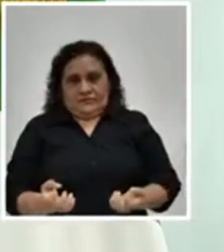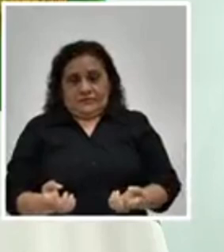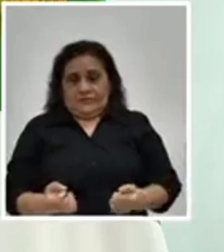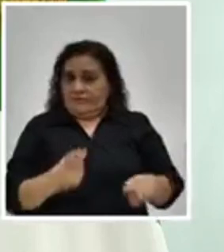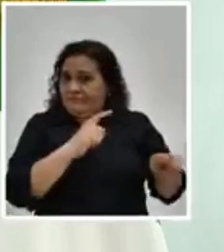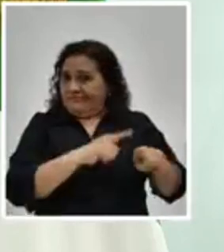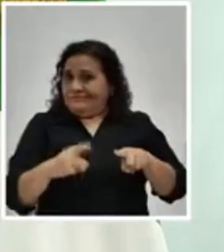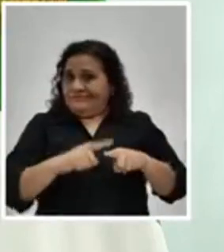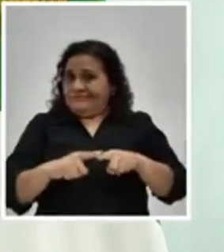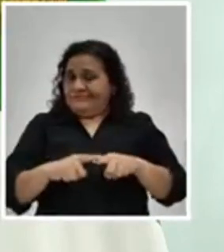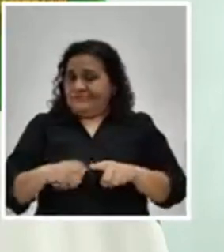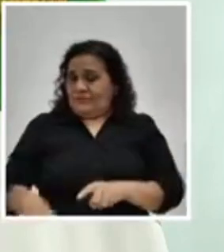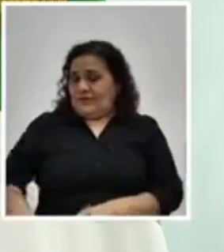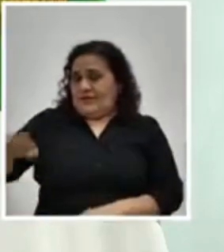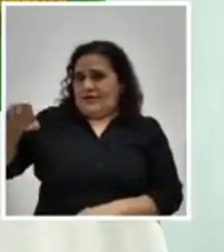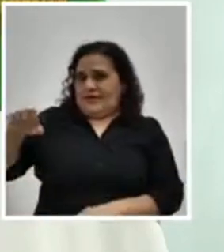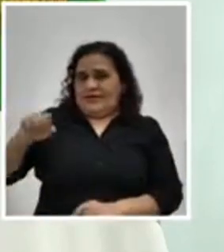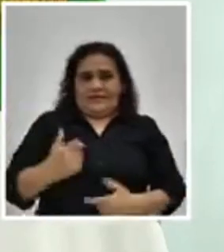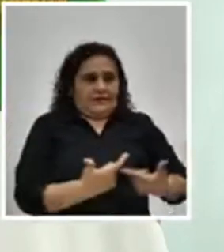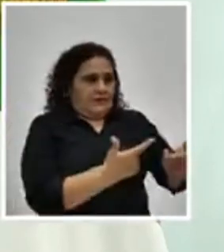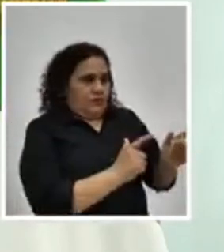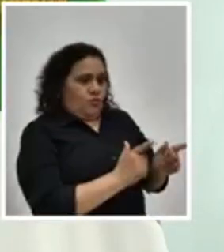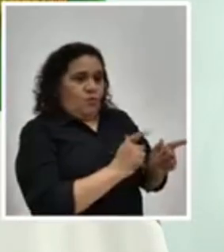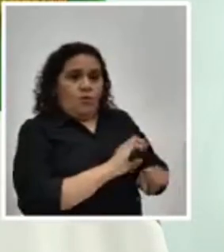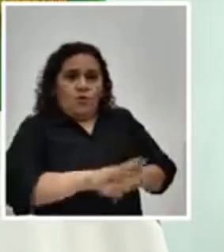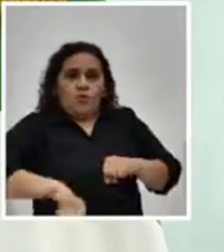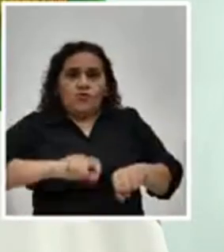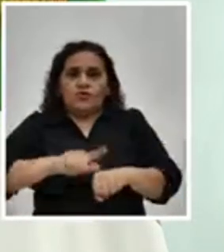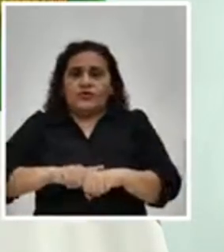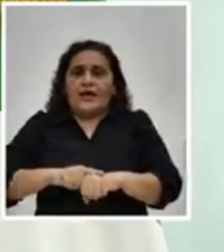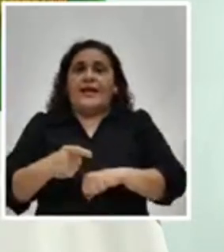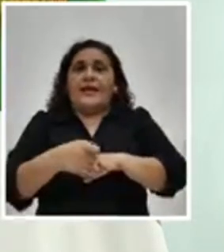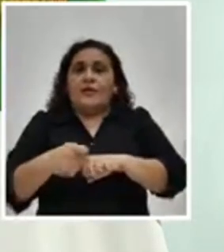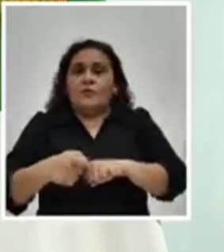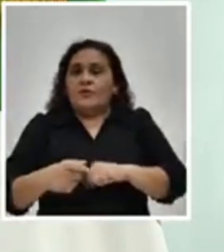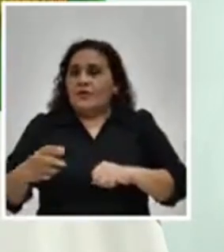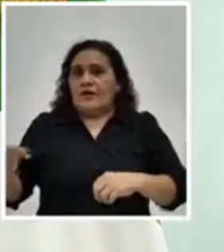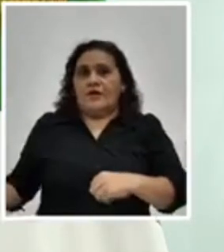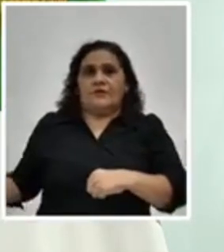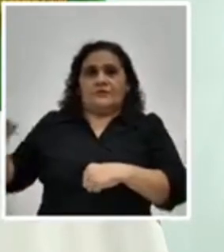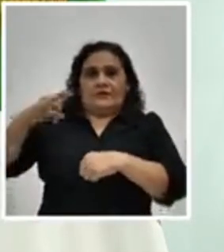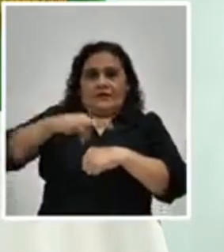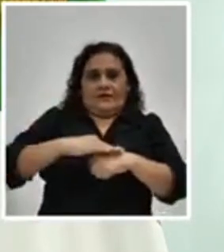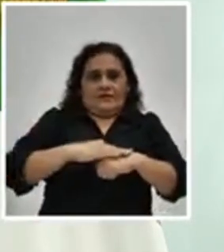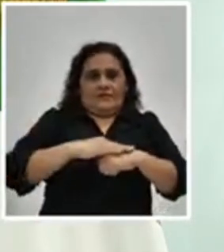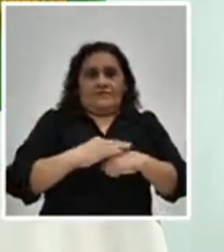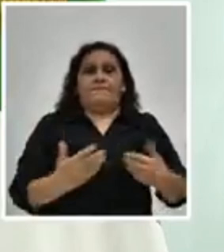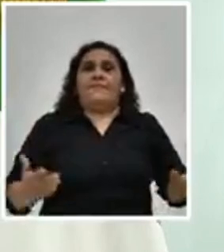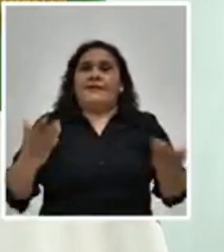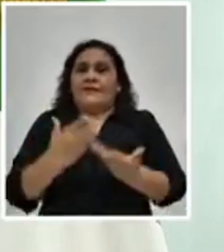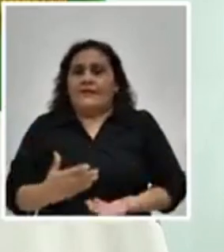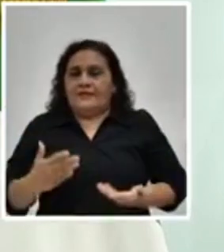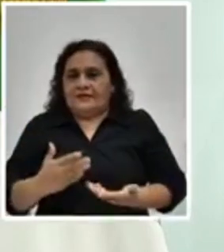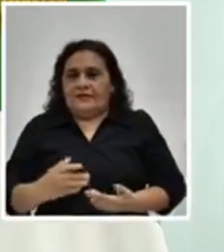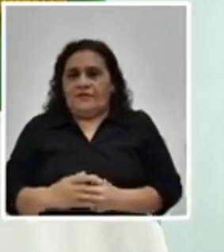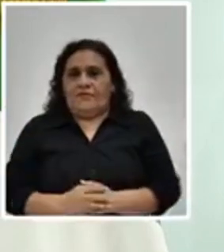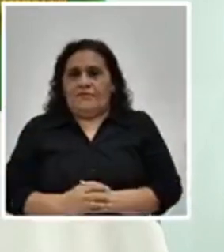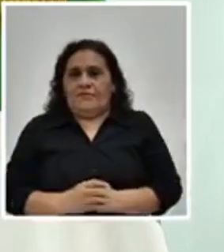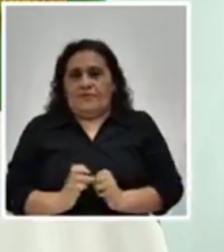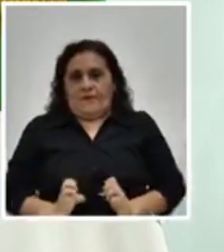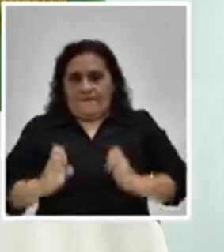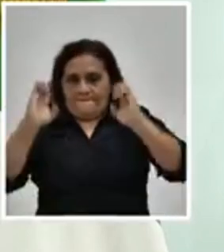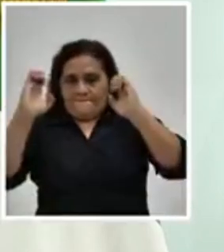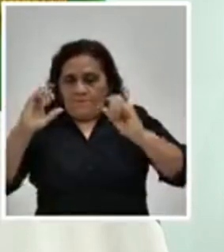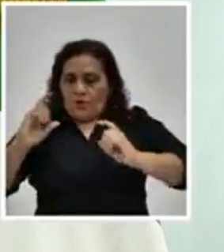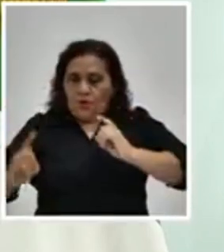edades, grupos sociales y comisarías circunvecinas, se realizaron acciones de infraestructura